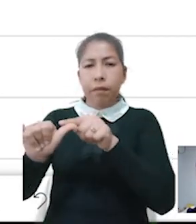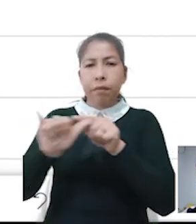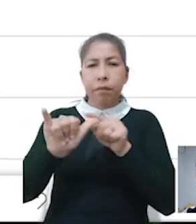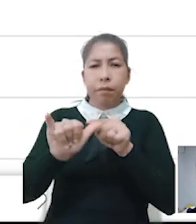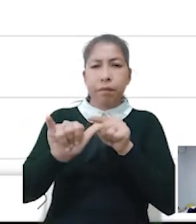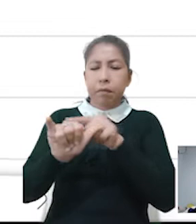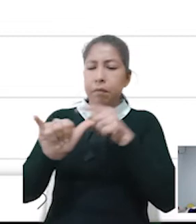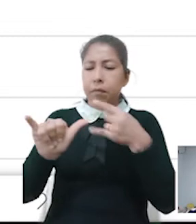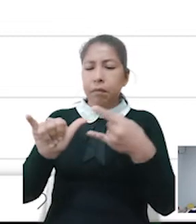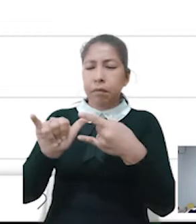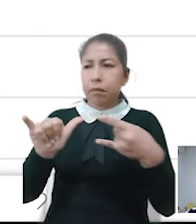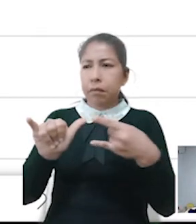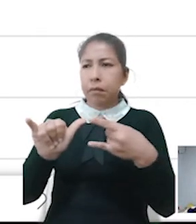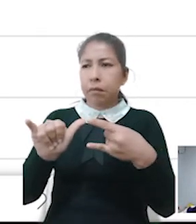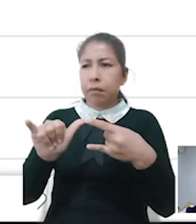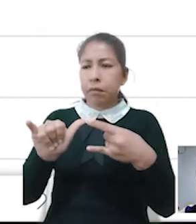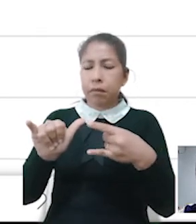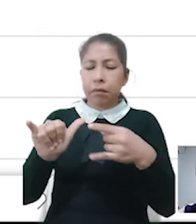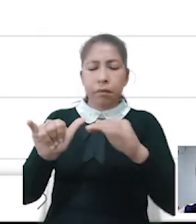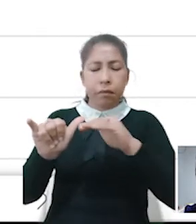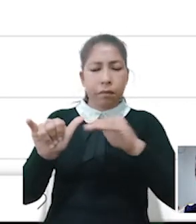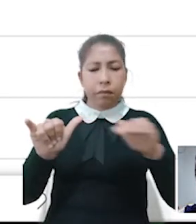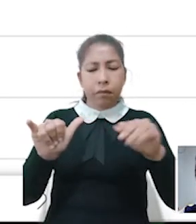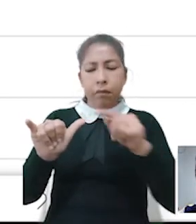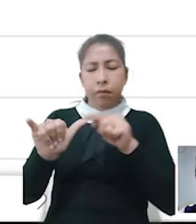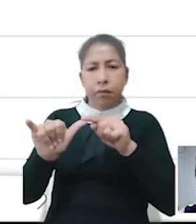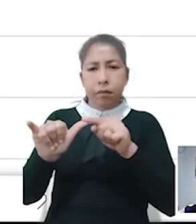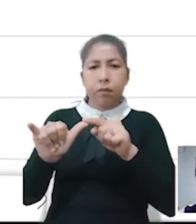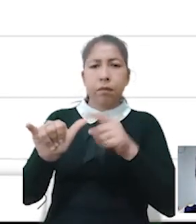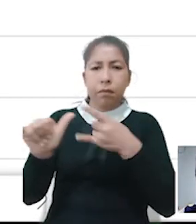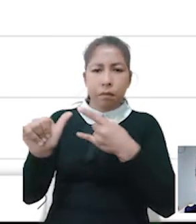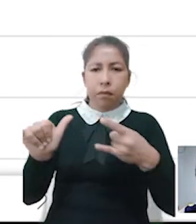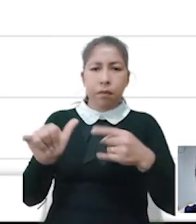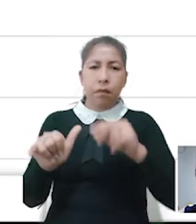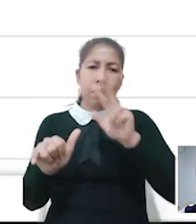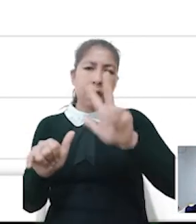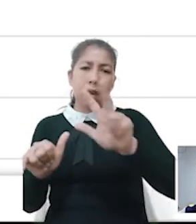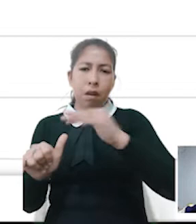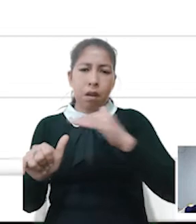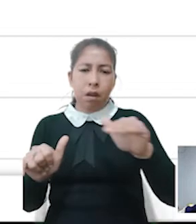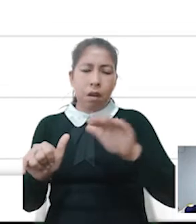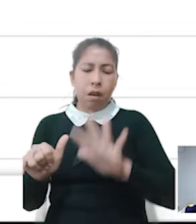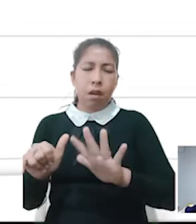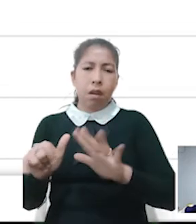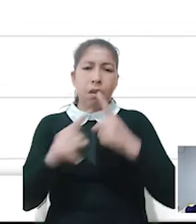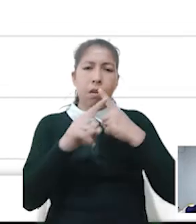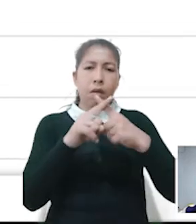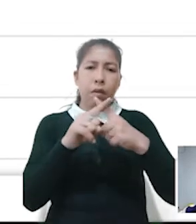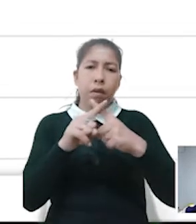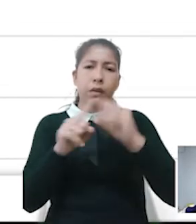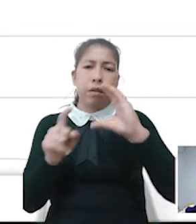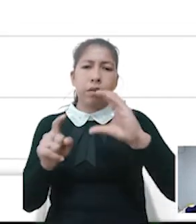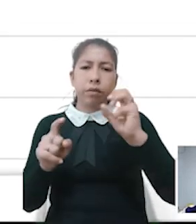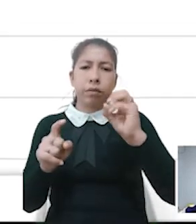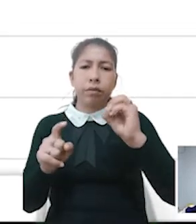y 3/5 que está dividiendo pasa a multiplicar a coseno. Tenemos 3/5 multiplicado por el